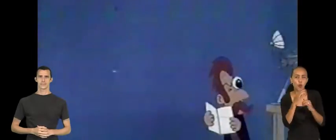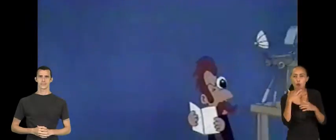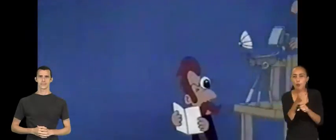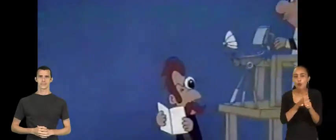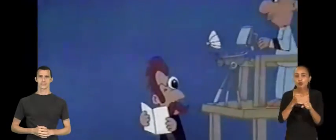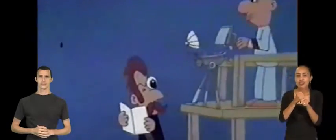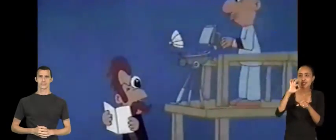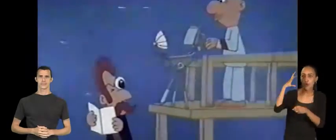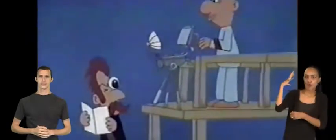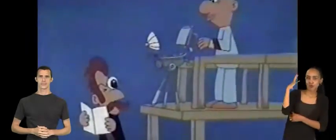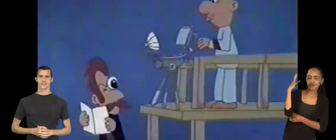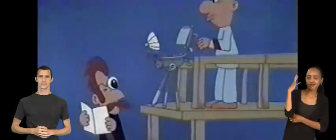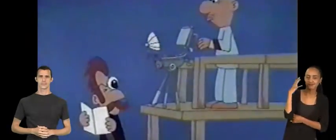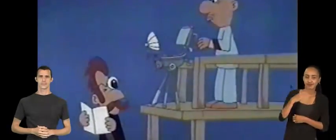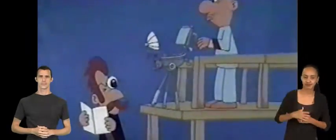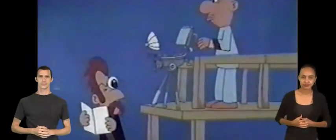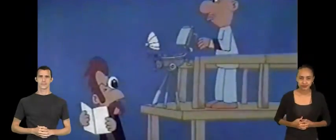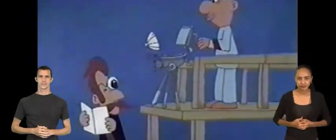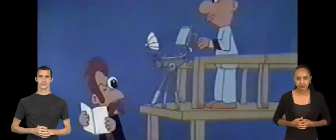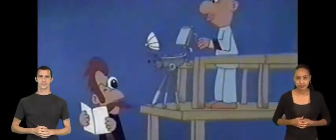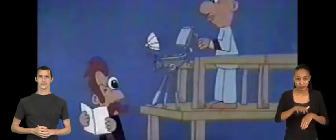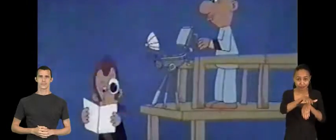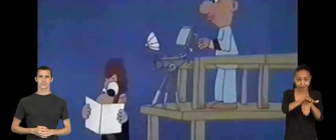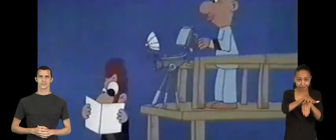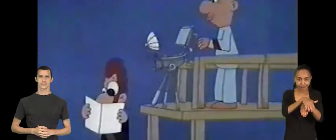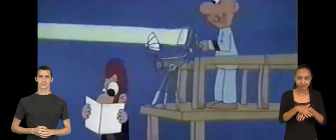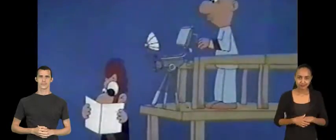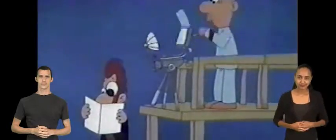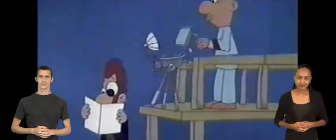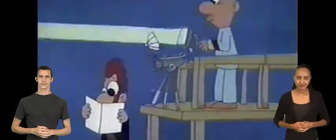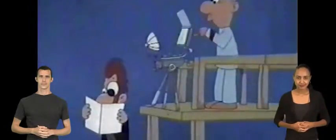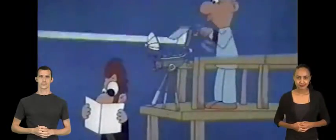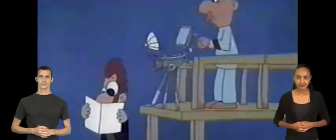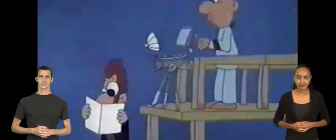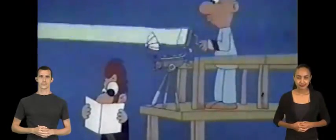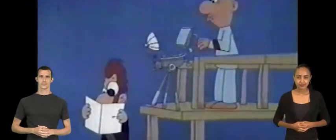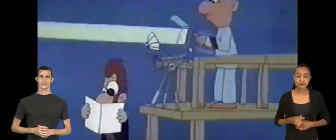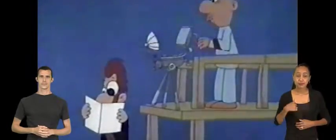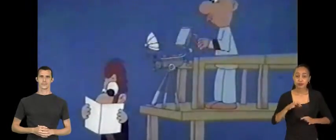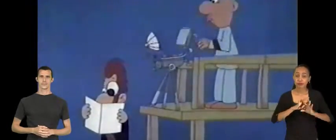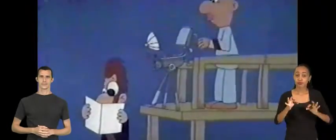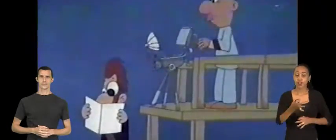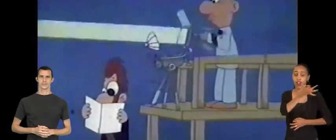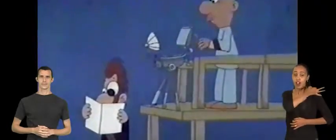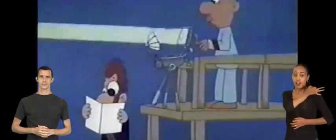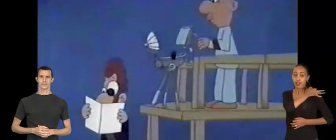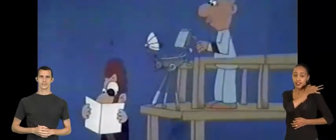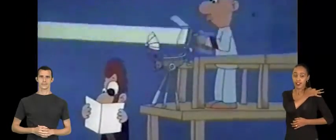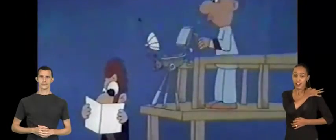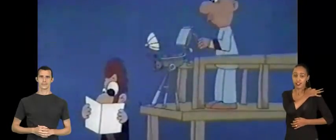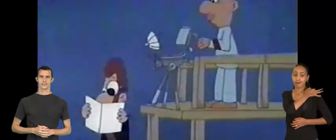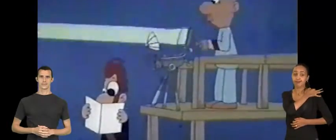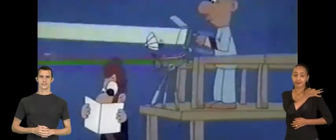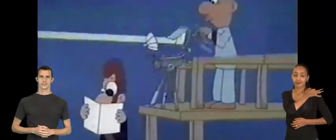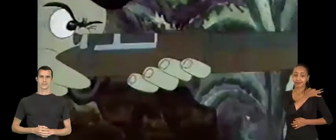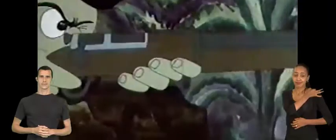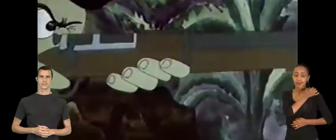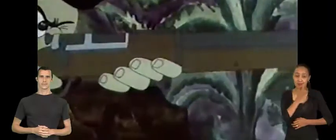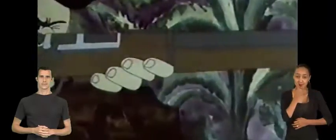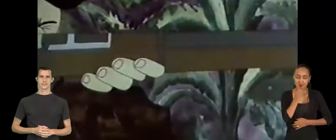sol. ¡Transmita! ¡Urgente! ¡Ilustrísimo general don Agapito Resople y del